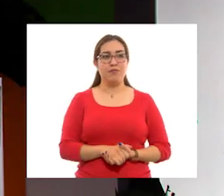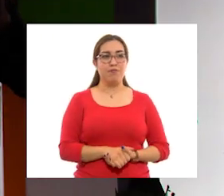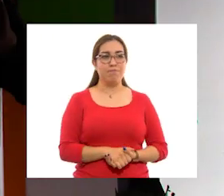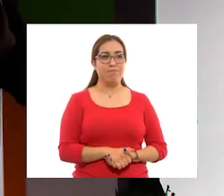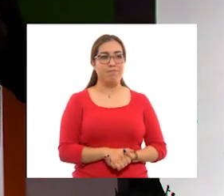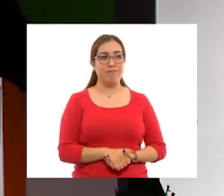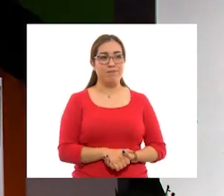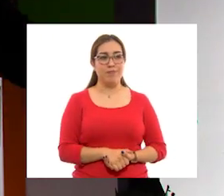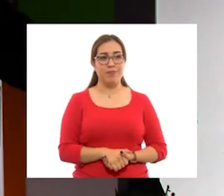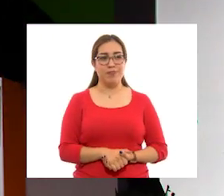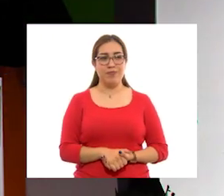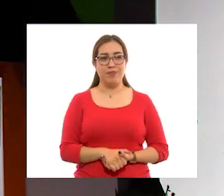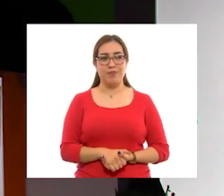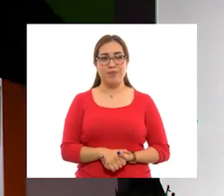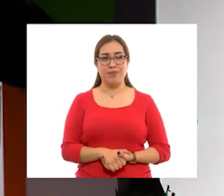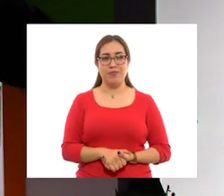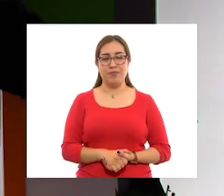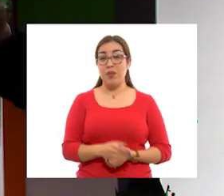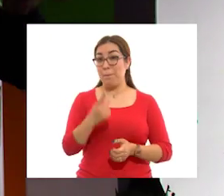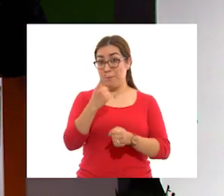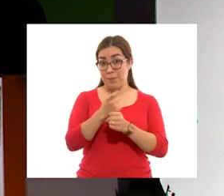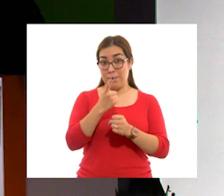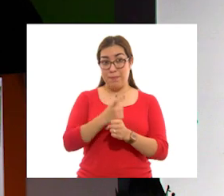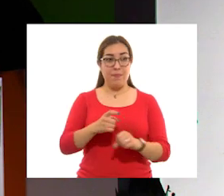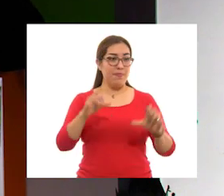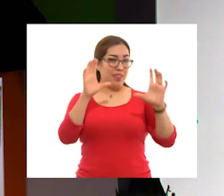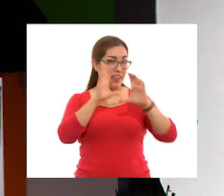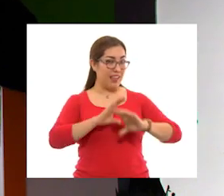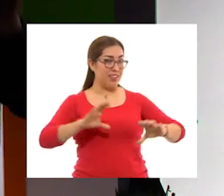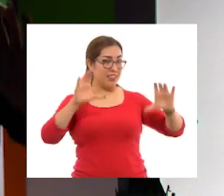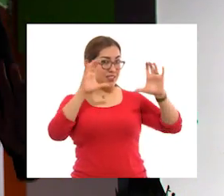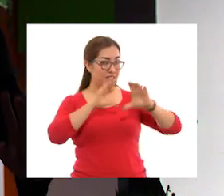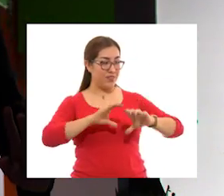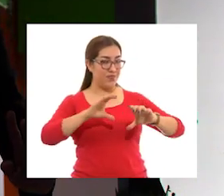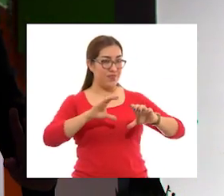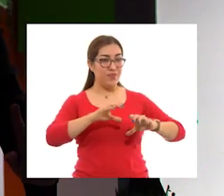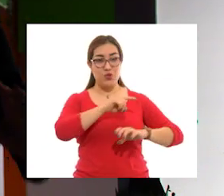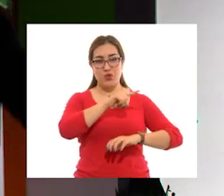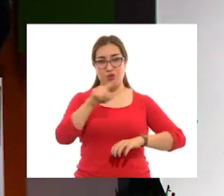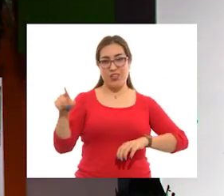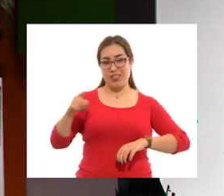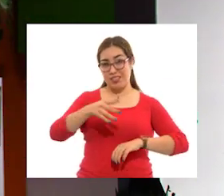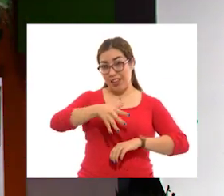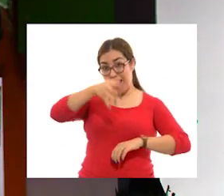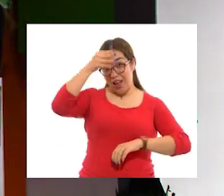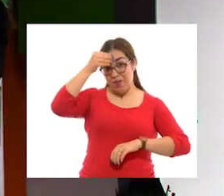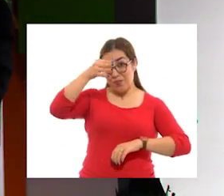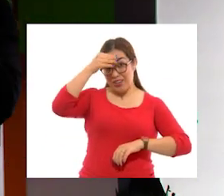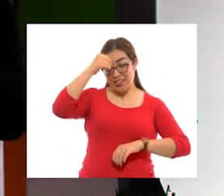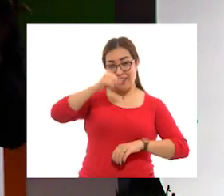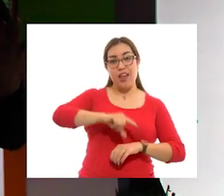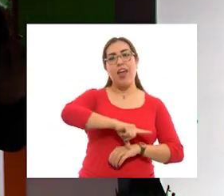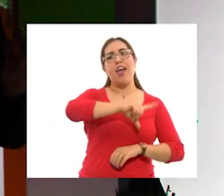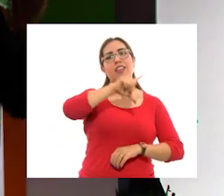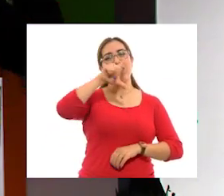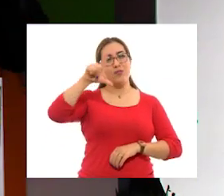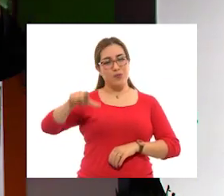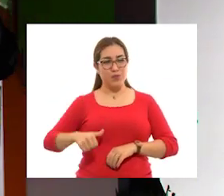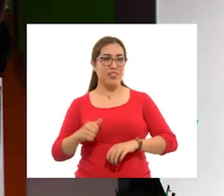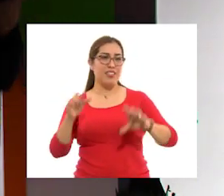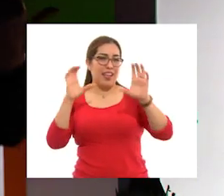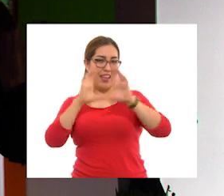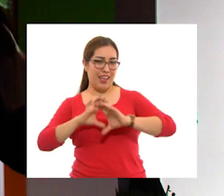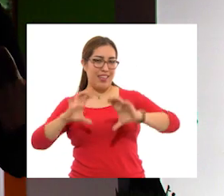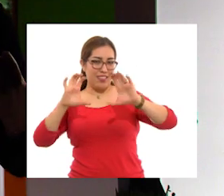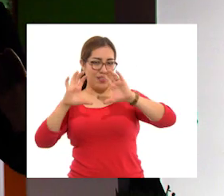Primero, cantaré la canción para que la conozcan y la aprendan. Después, la cantaremos